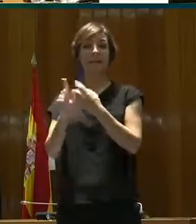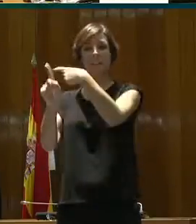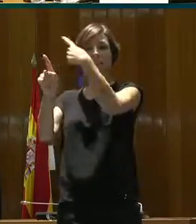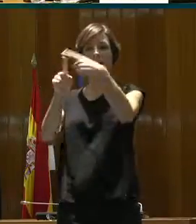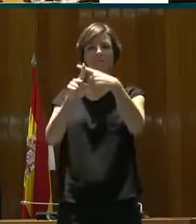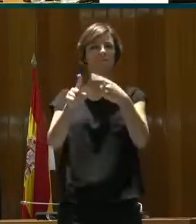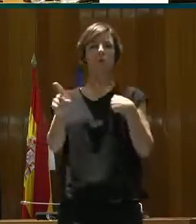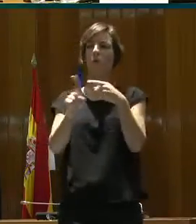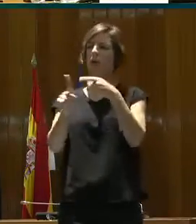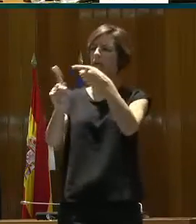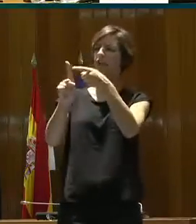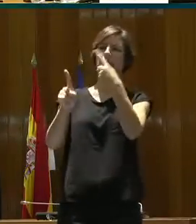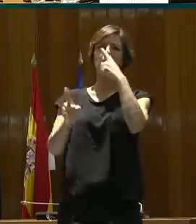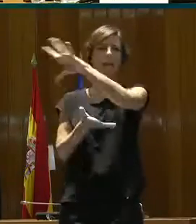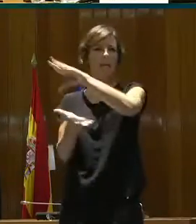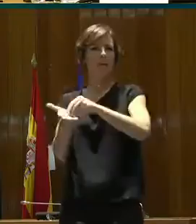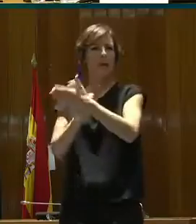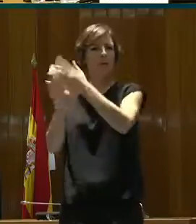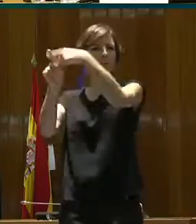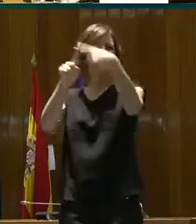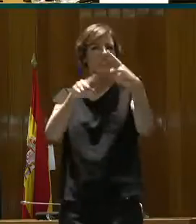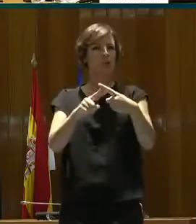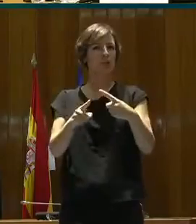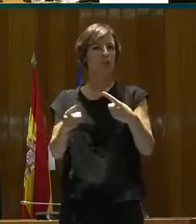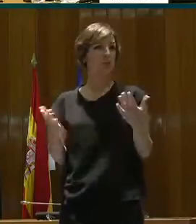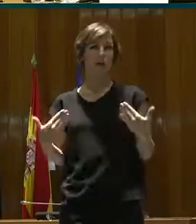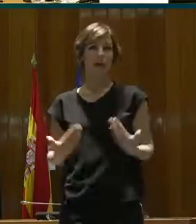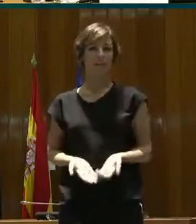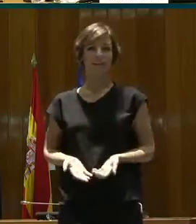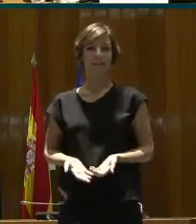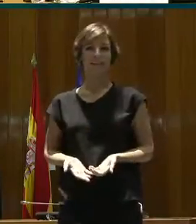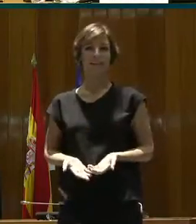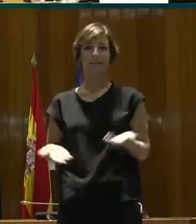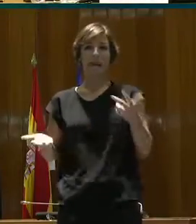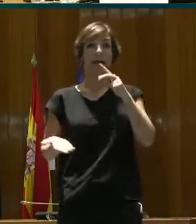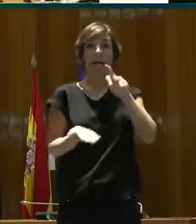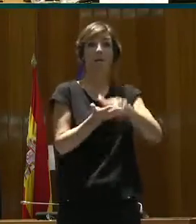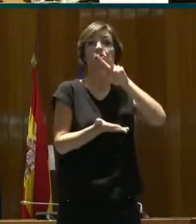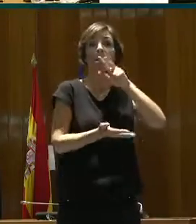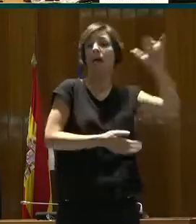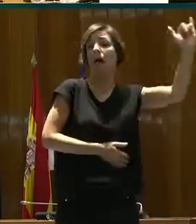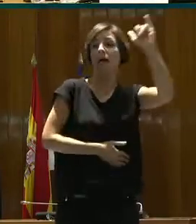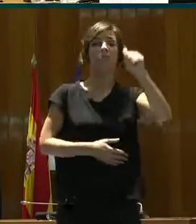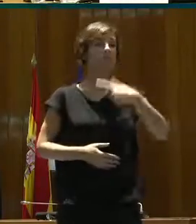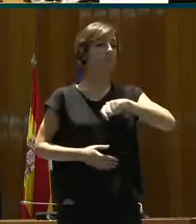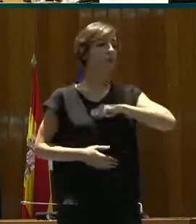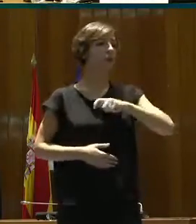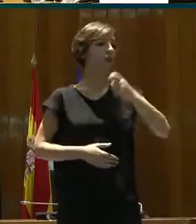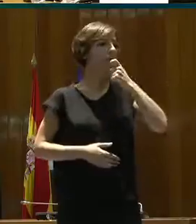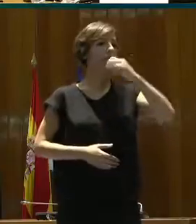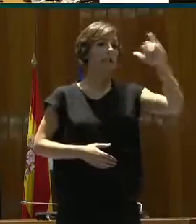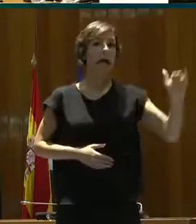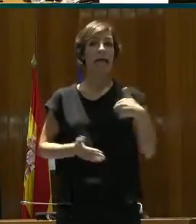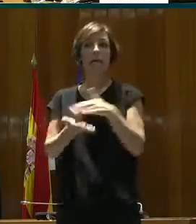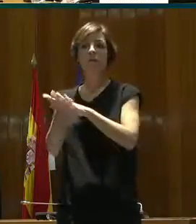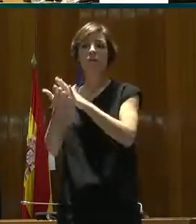lenguas de signos en el sentido en el que usamos ese término, gramática de referencia para las lenguas orales, como existe para el español, para el inglés, para el catalán,